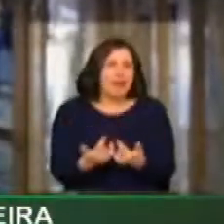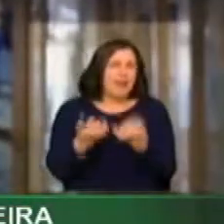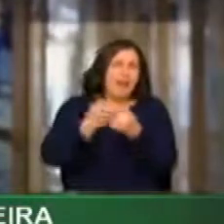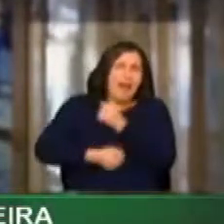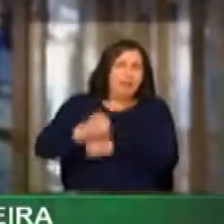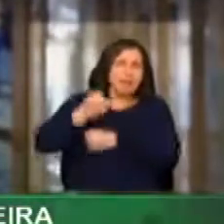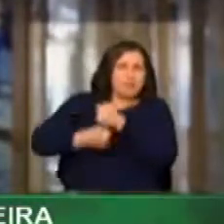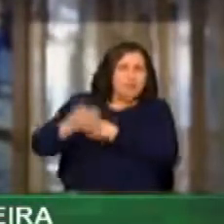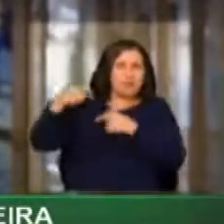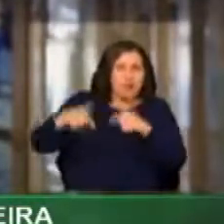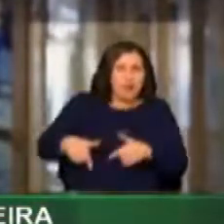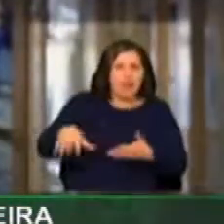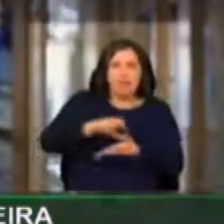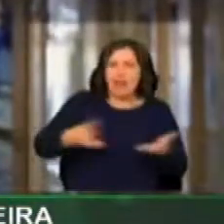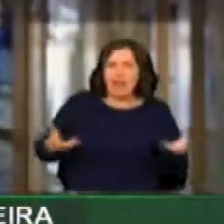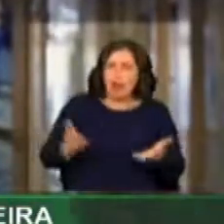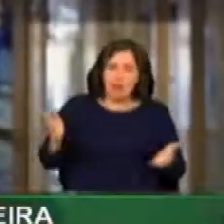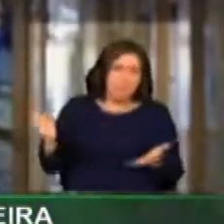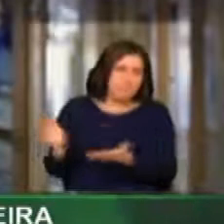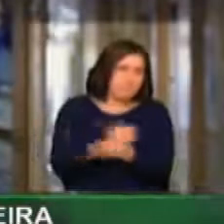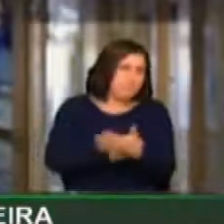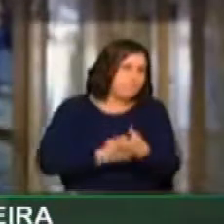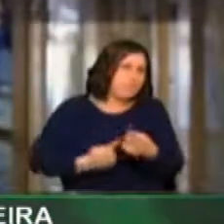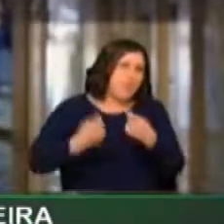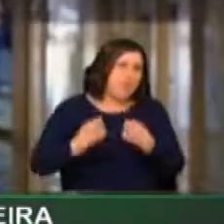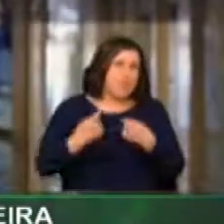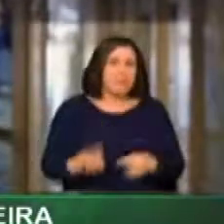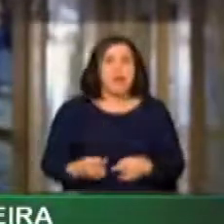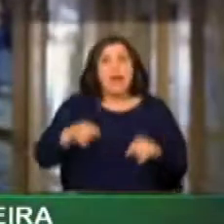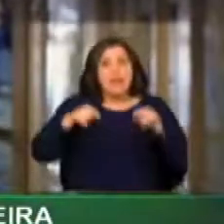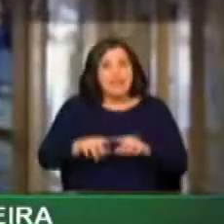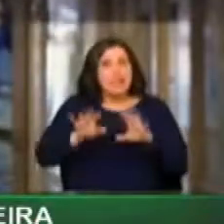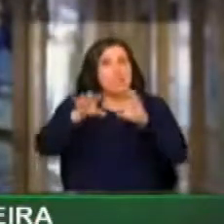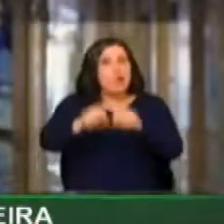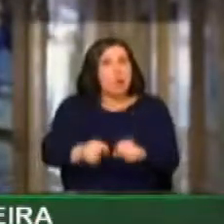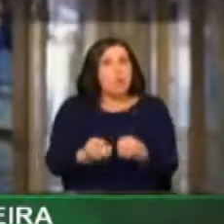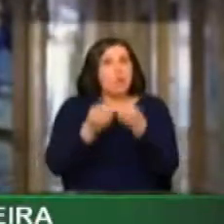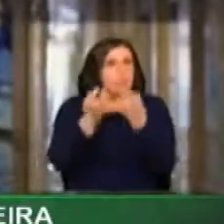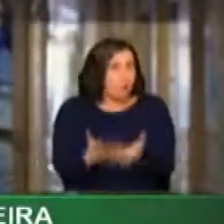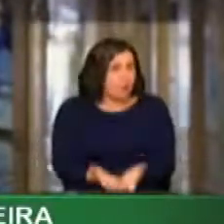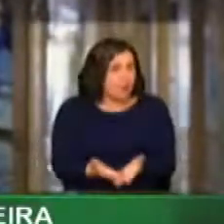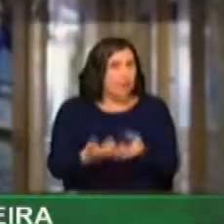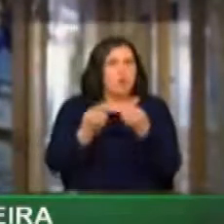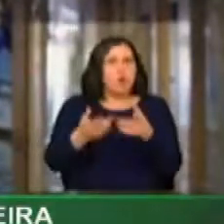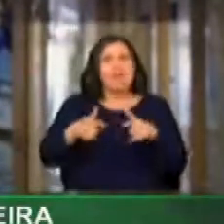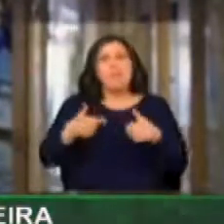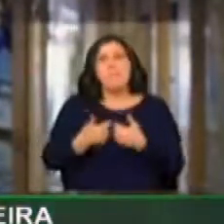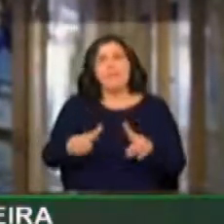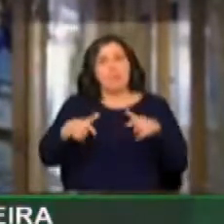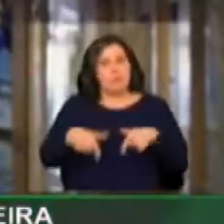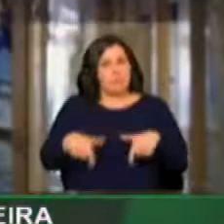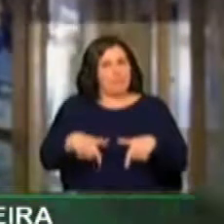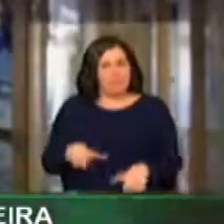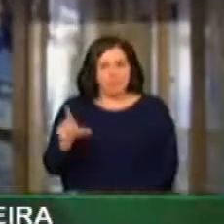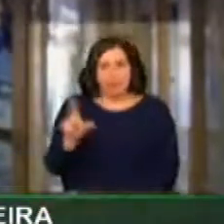a ser combatida con firmeza. Y ese gran logro que ha sido producto de una gestión comenzada por el ministro Larrañaga y ahora continuada